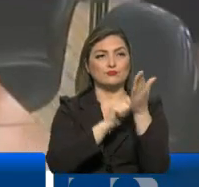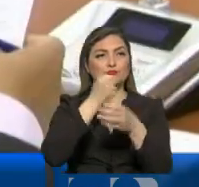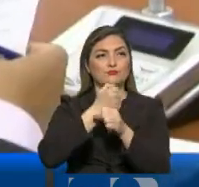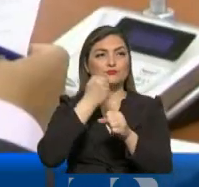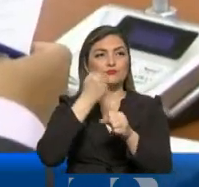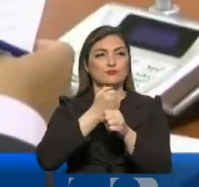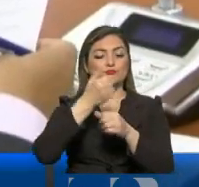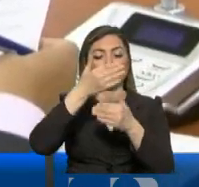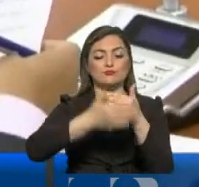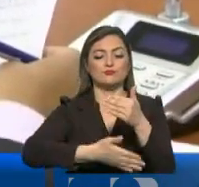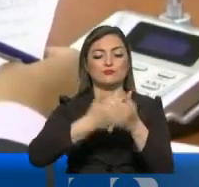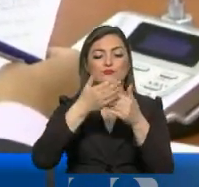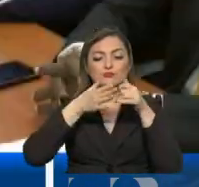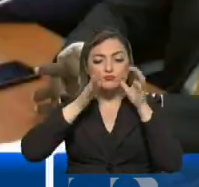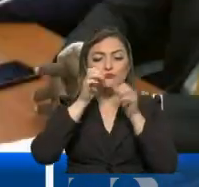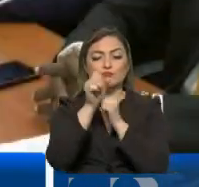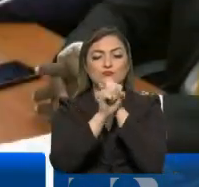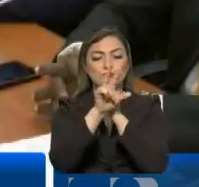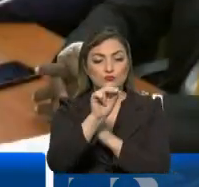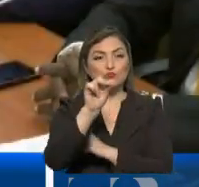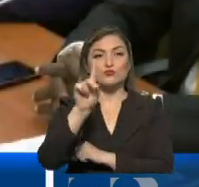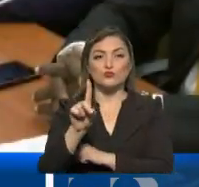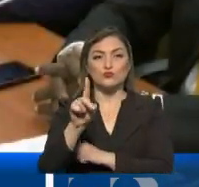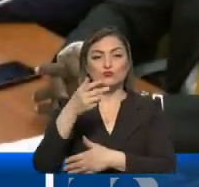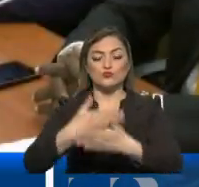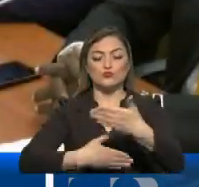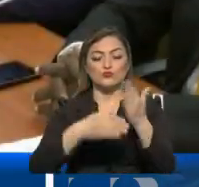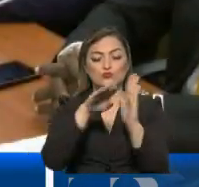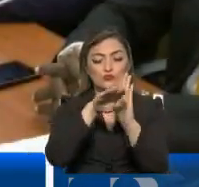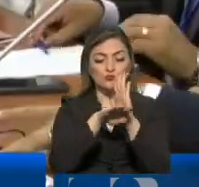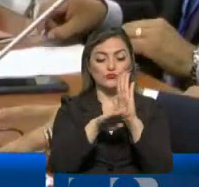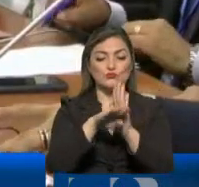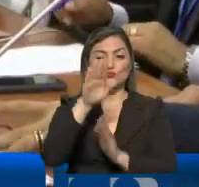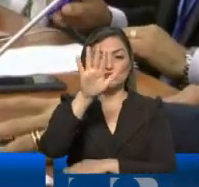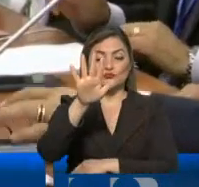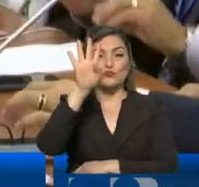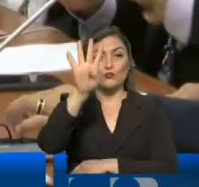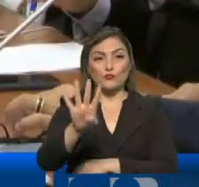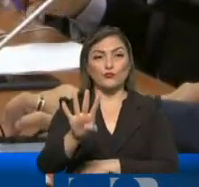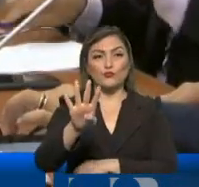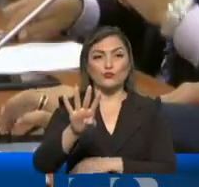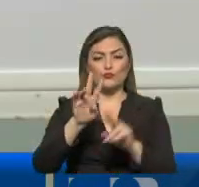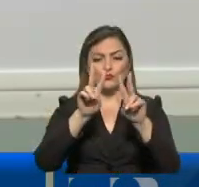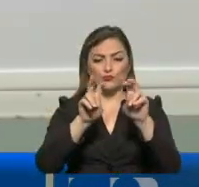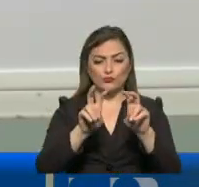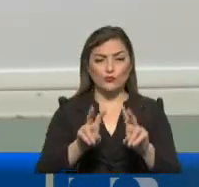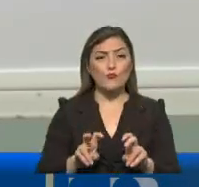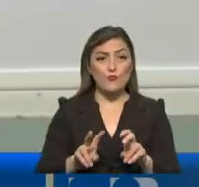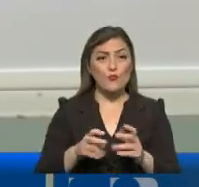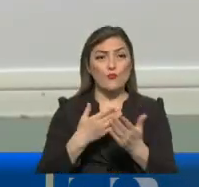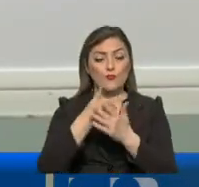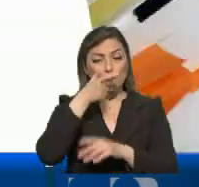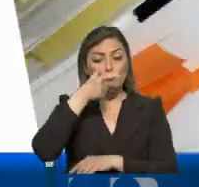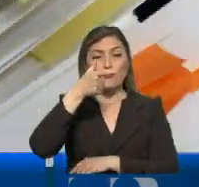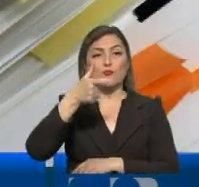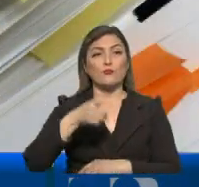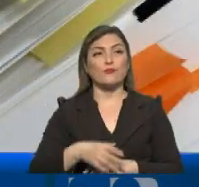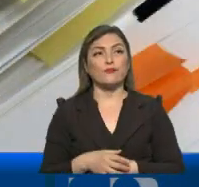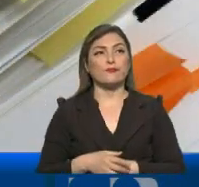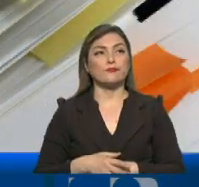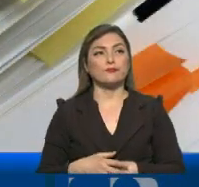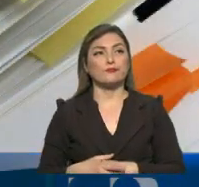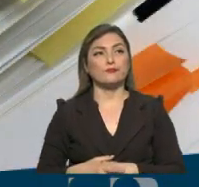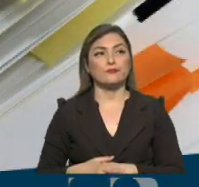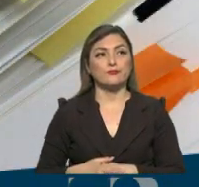diciembre de 2021. En este documento hay un listado de 54 casos que han planteado fiscalizar de oficio. Entre